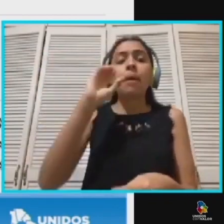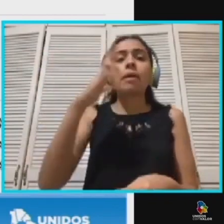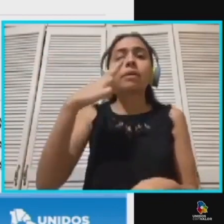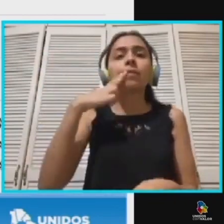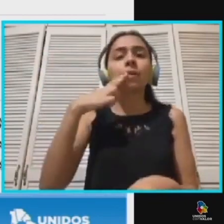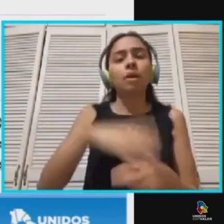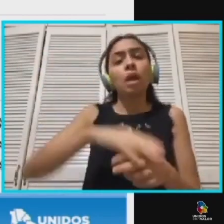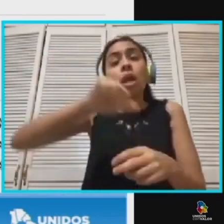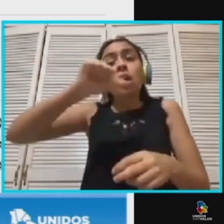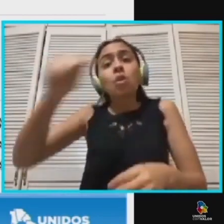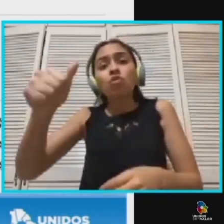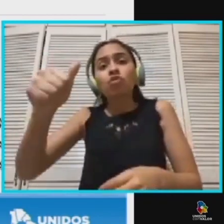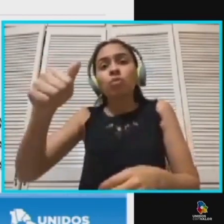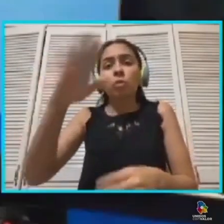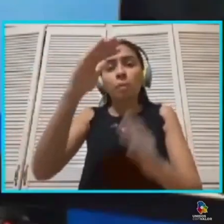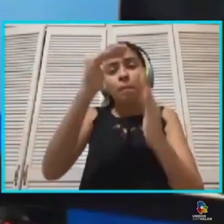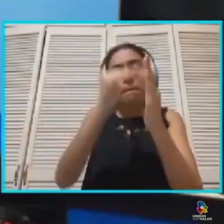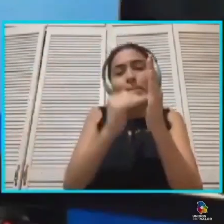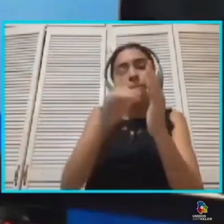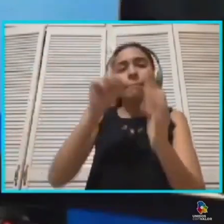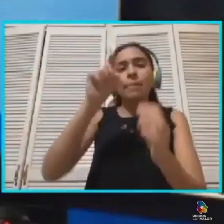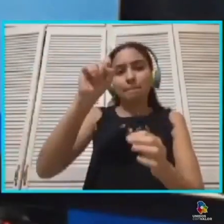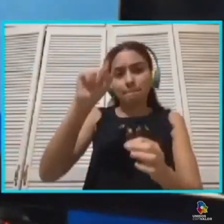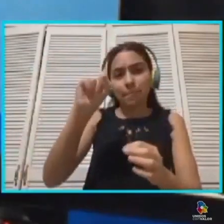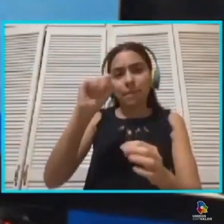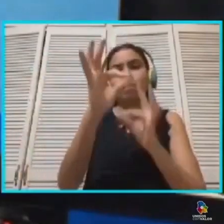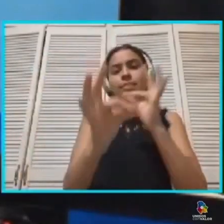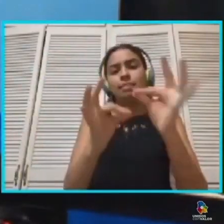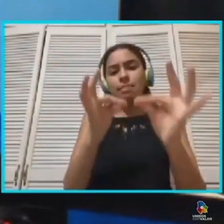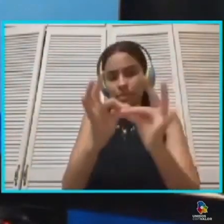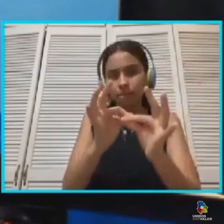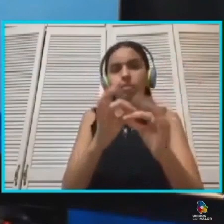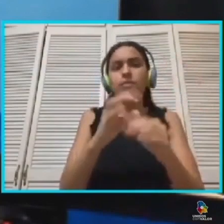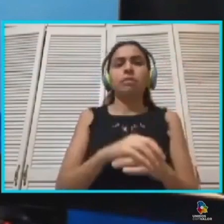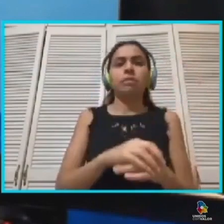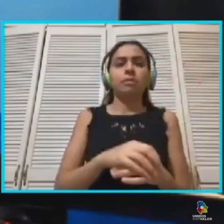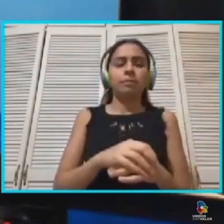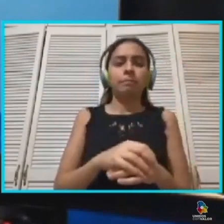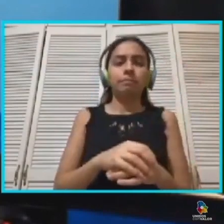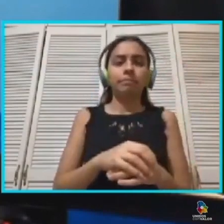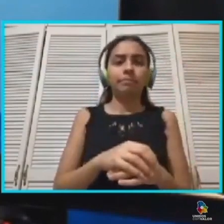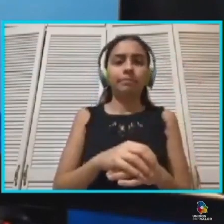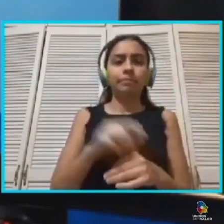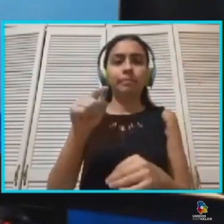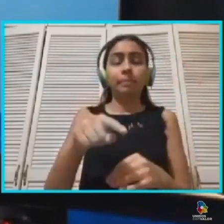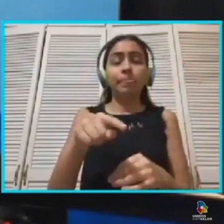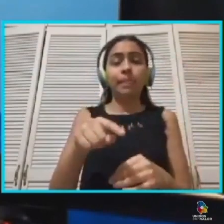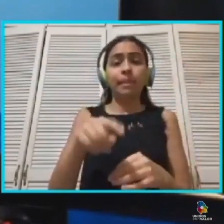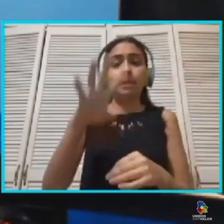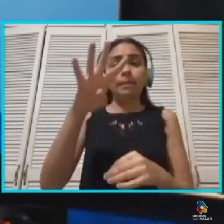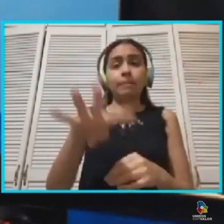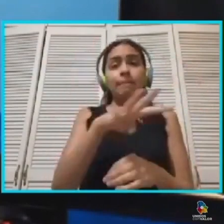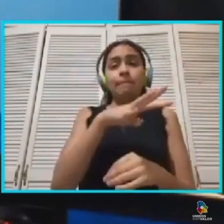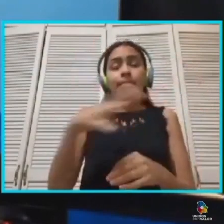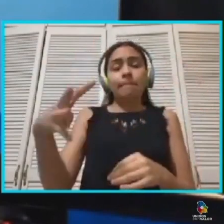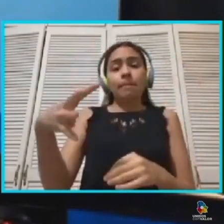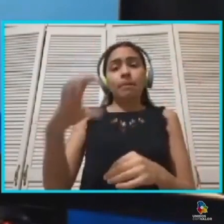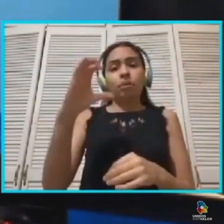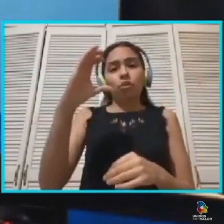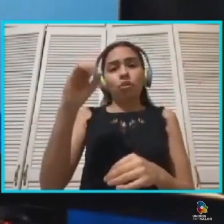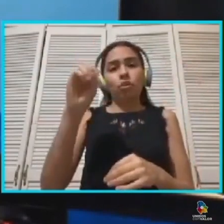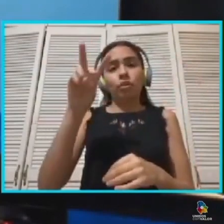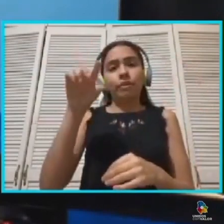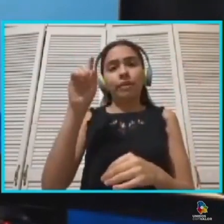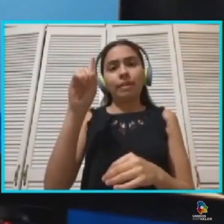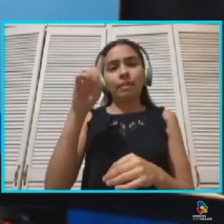Parral, con 19 encabezando esa lista. Distribución de casos positivos a COVID-19 en un